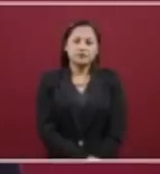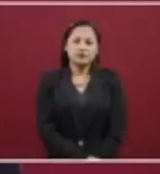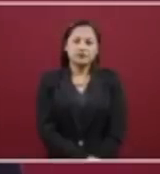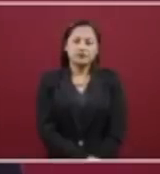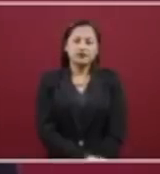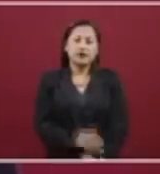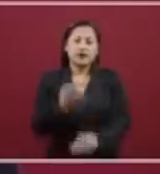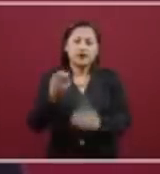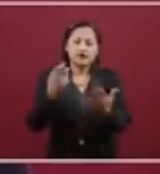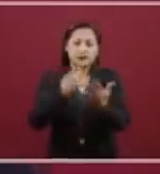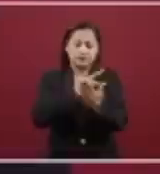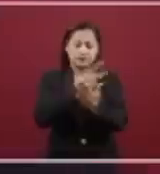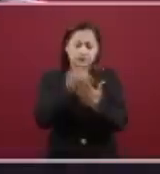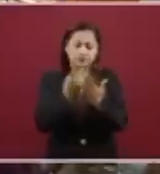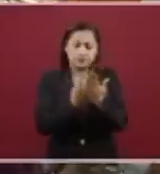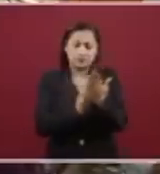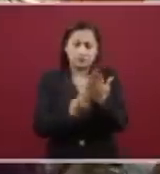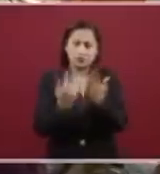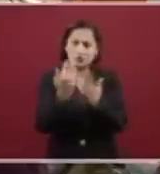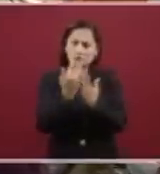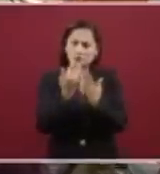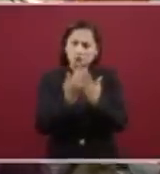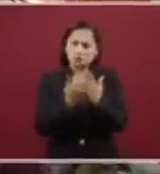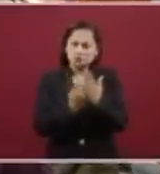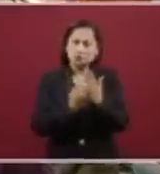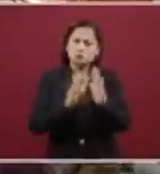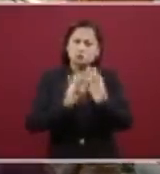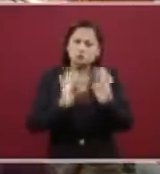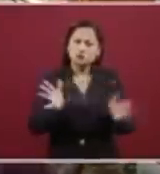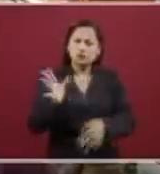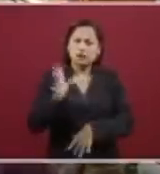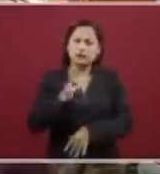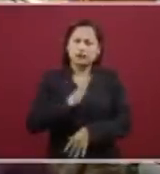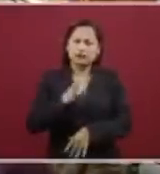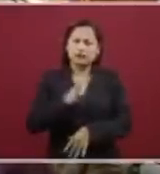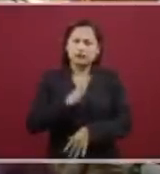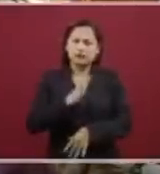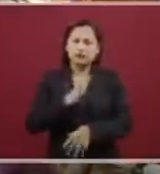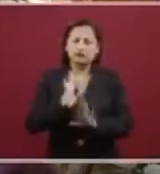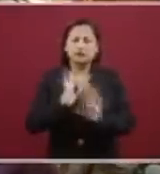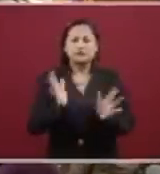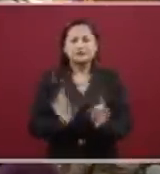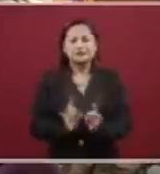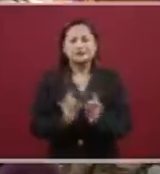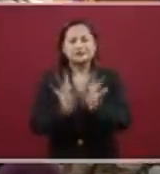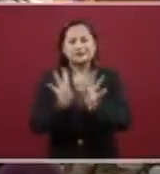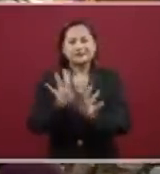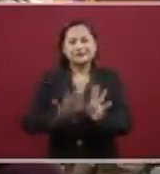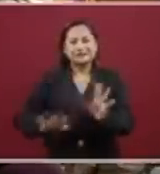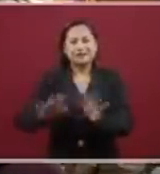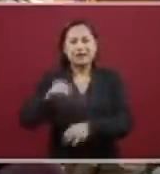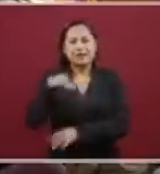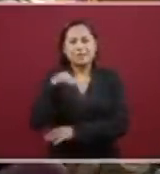definido desde antes de los sucesos lamentables de minatitlán